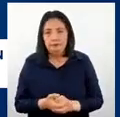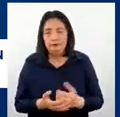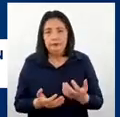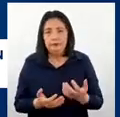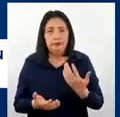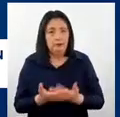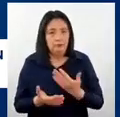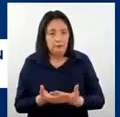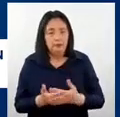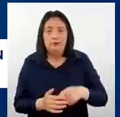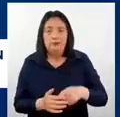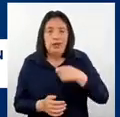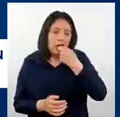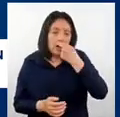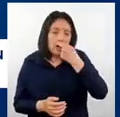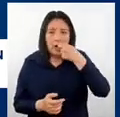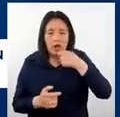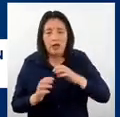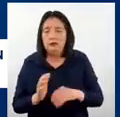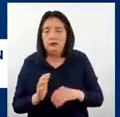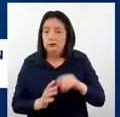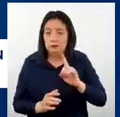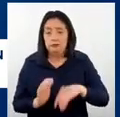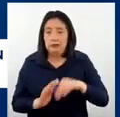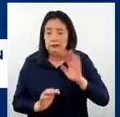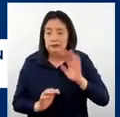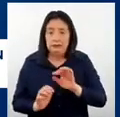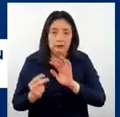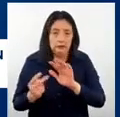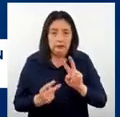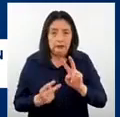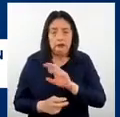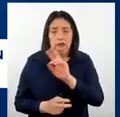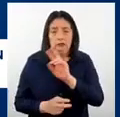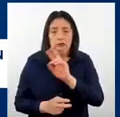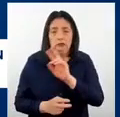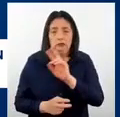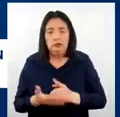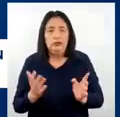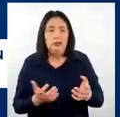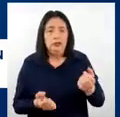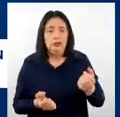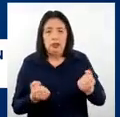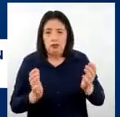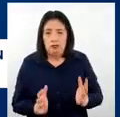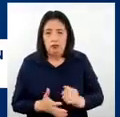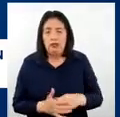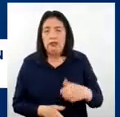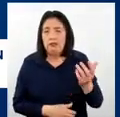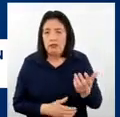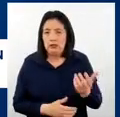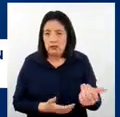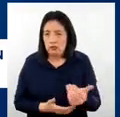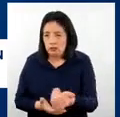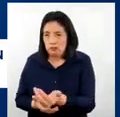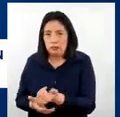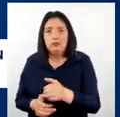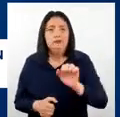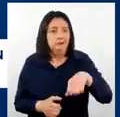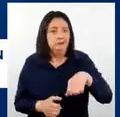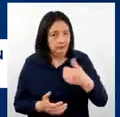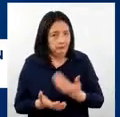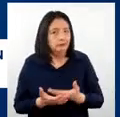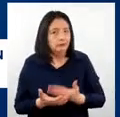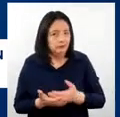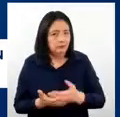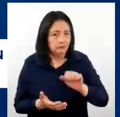molecular no mayor a 72 horas. En lo que Ujú. concierne a choferes y cobradores, ellos sí deben acreditar para desarrollar el